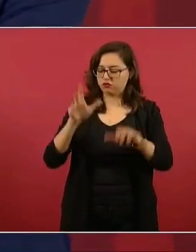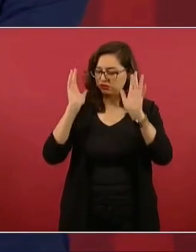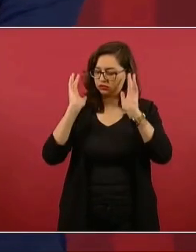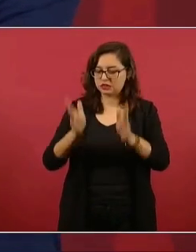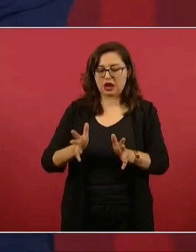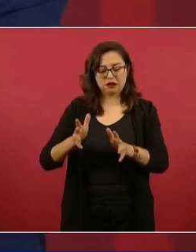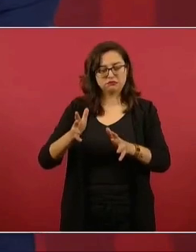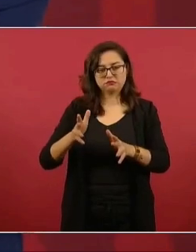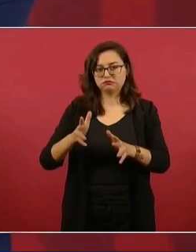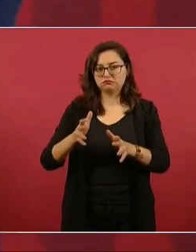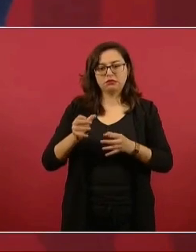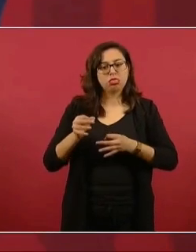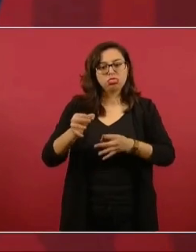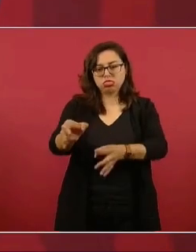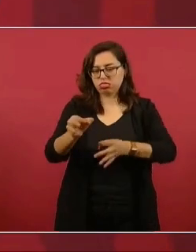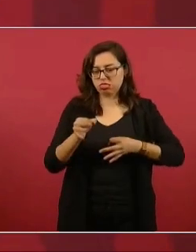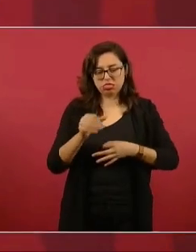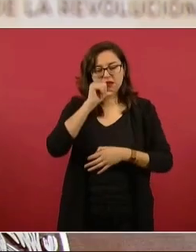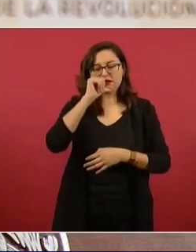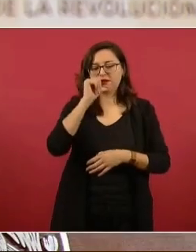de verano,